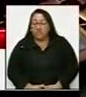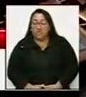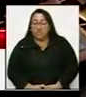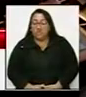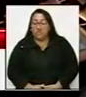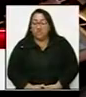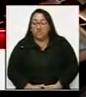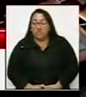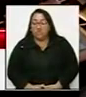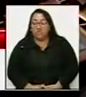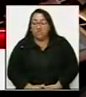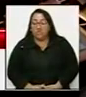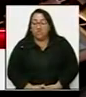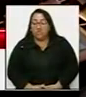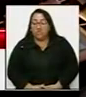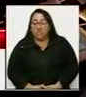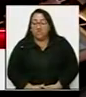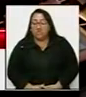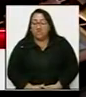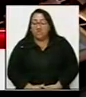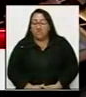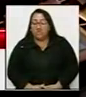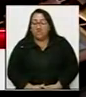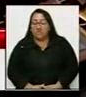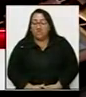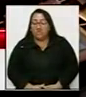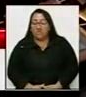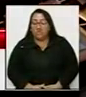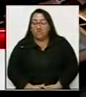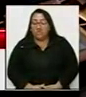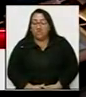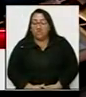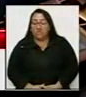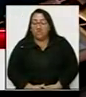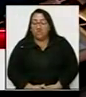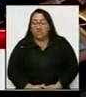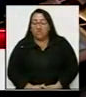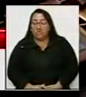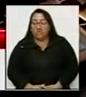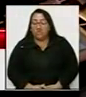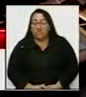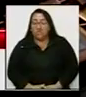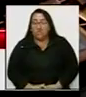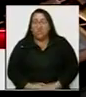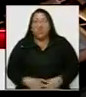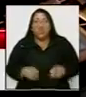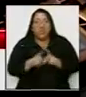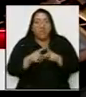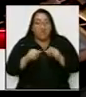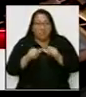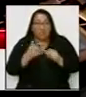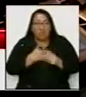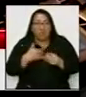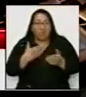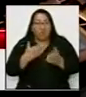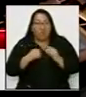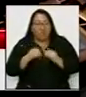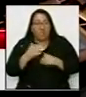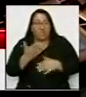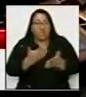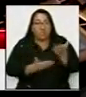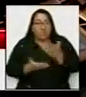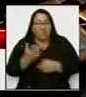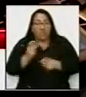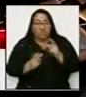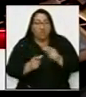cargo a redacción. Y también, Presidenta, sí, mantener el servicio de